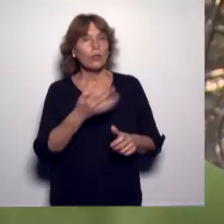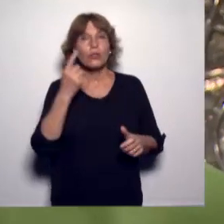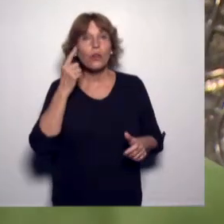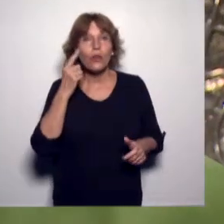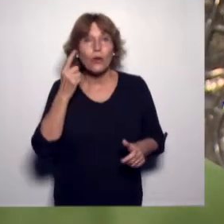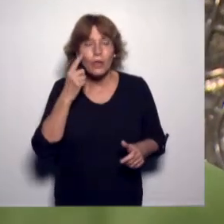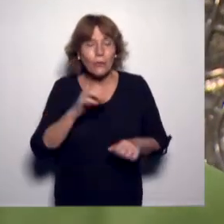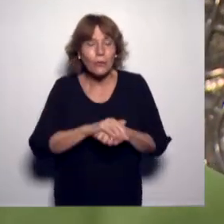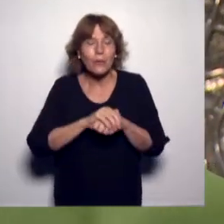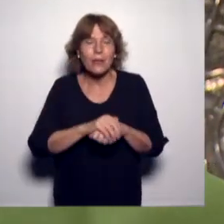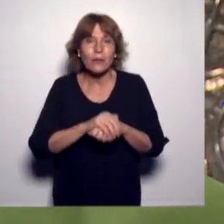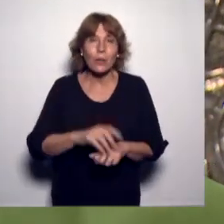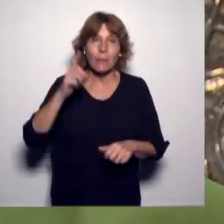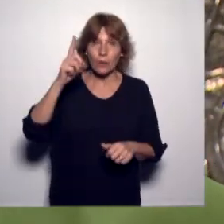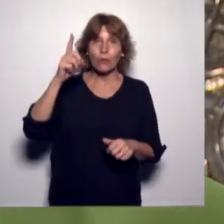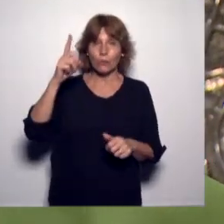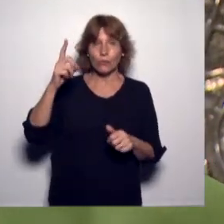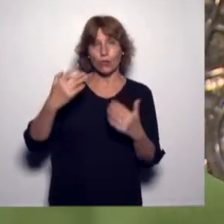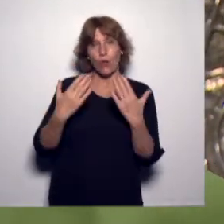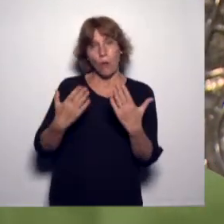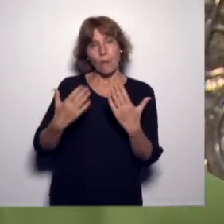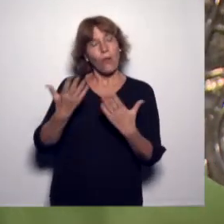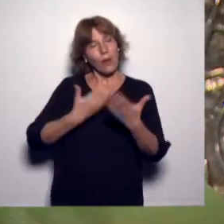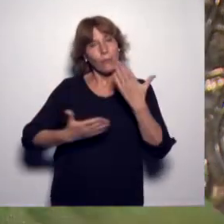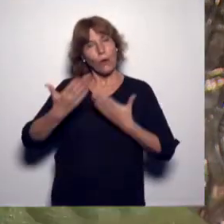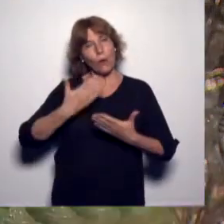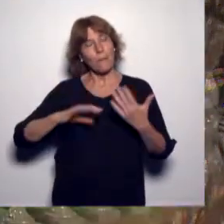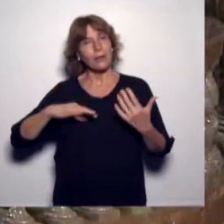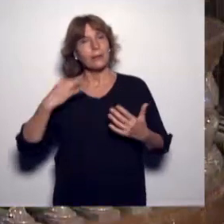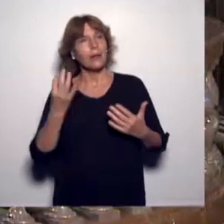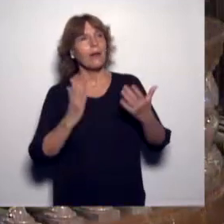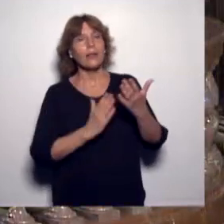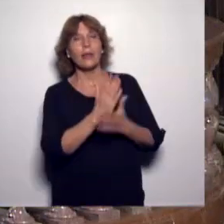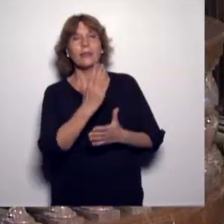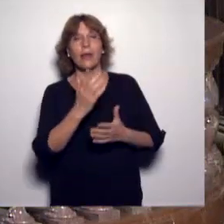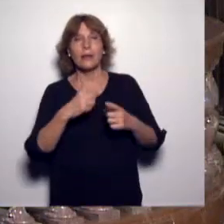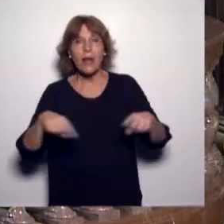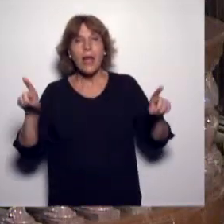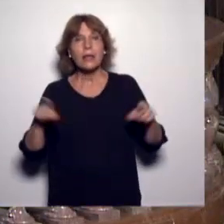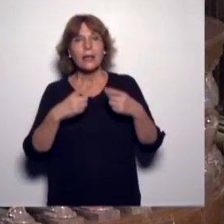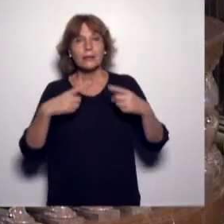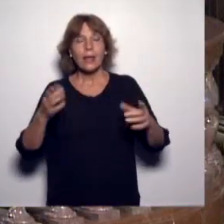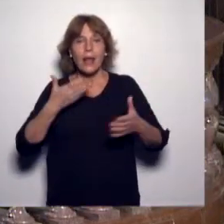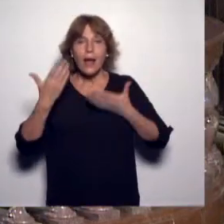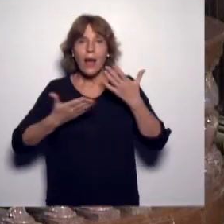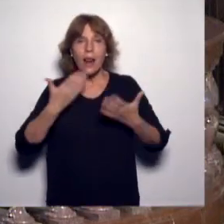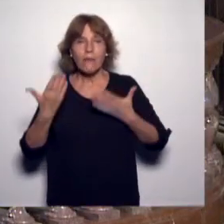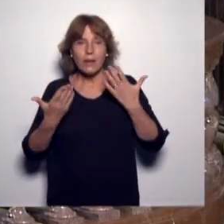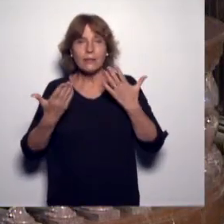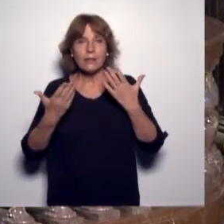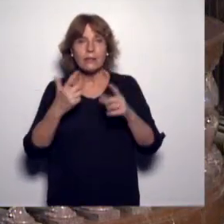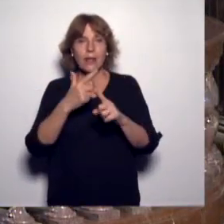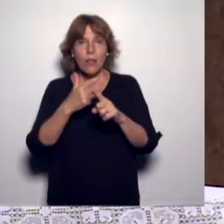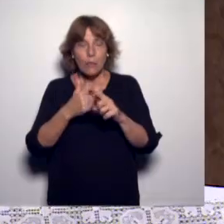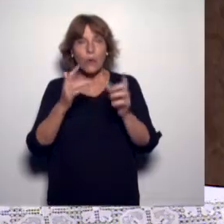tiempos, merezcamos por tu Hijo Jesucristo compartir la vida eterna y cantar tus alabanzas.